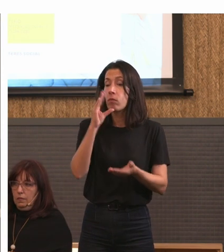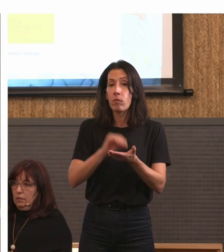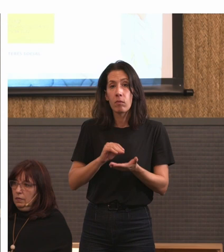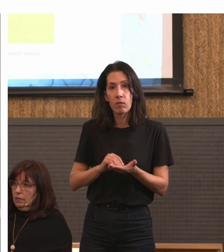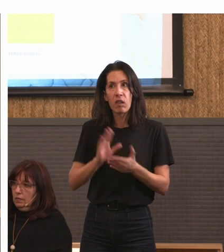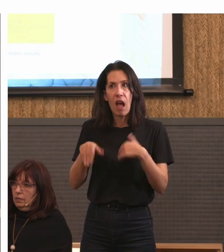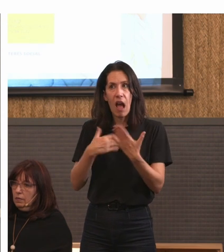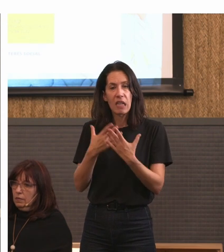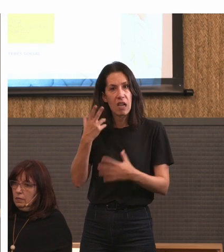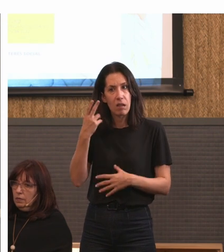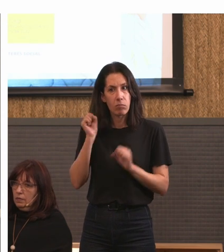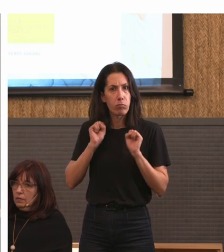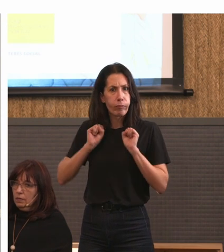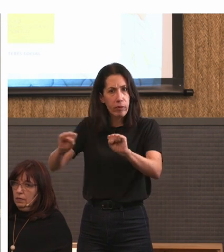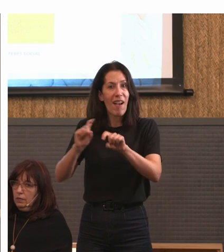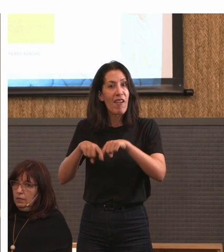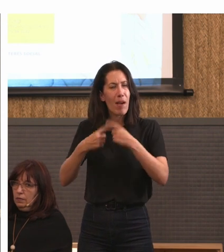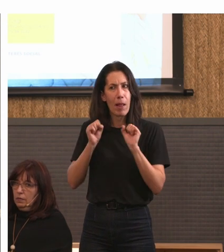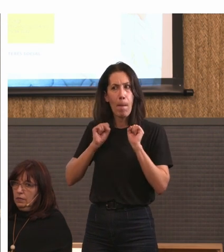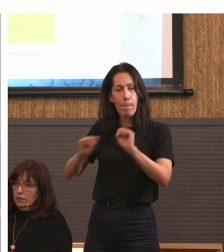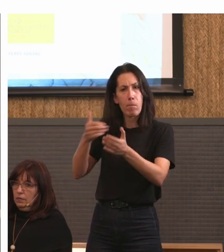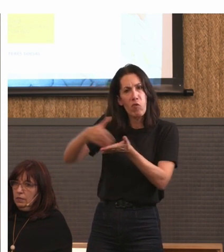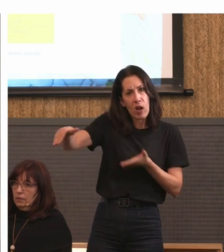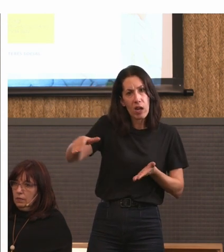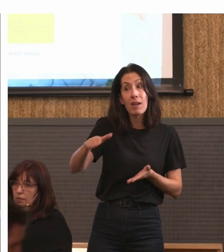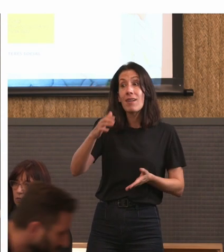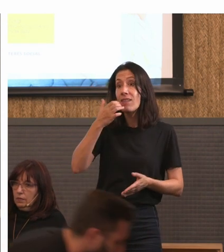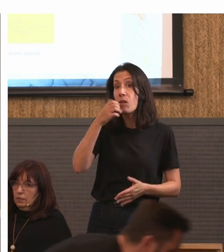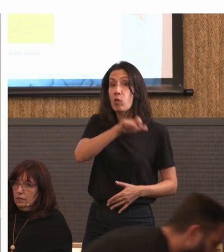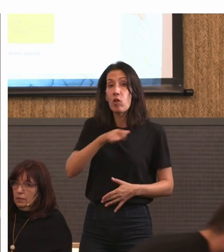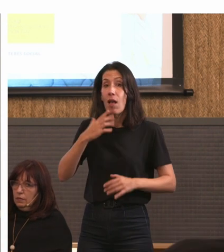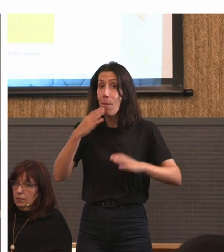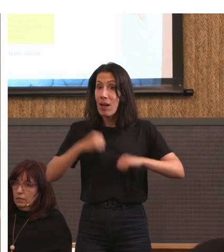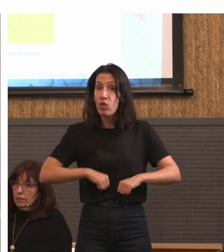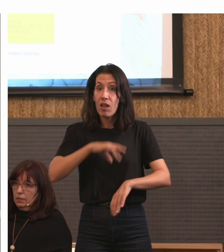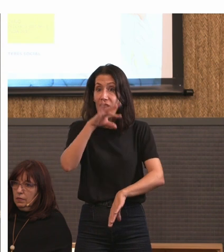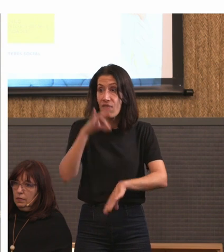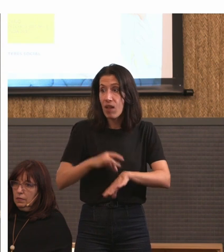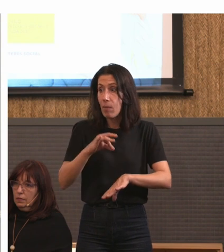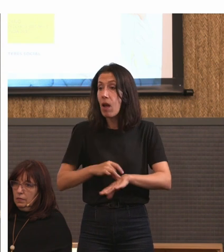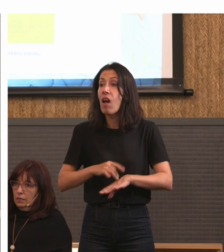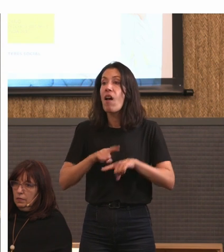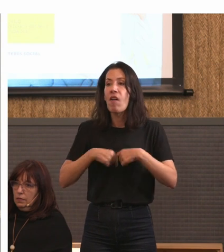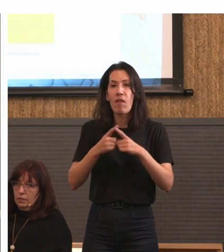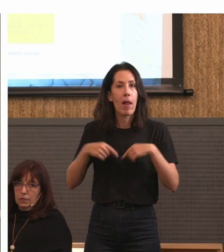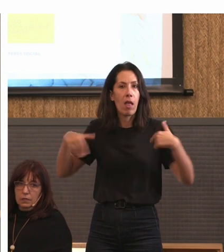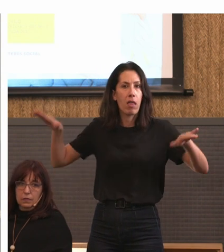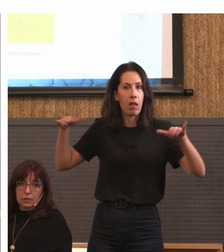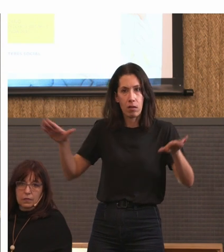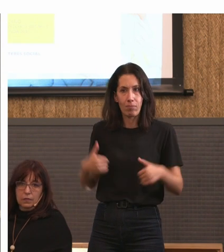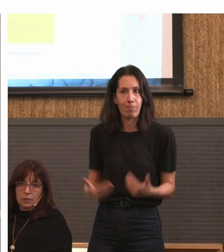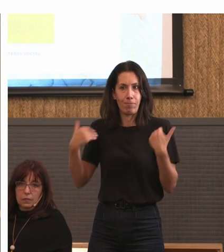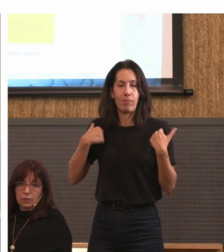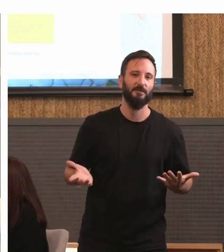sido rechazados por sus familias con lo cual si esas personas mayores enferman los familiares no se hacen cargo